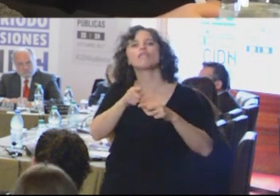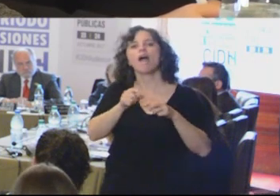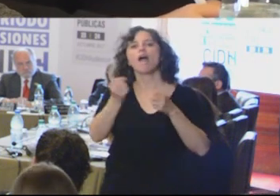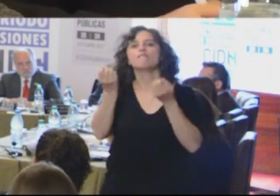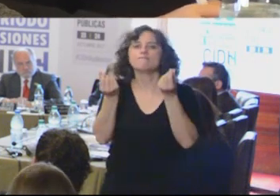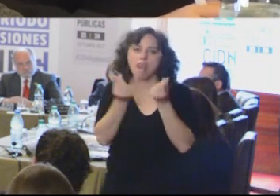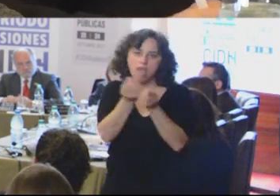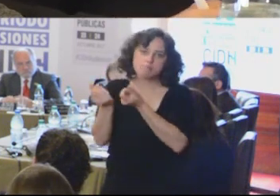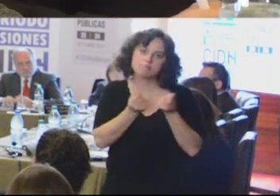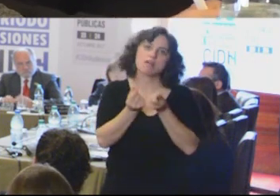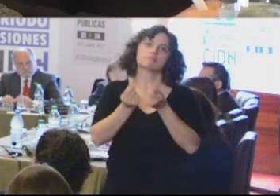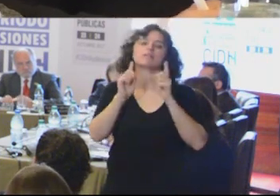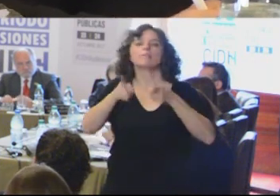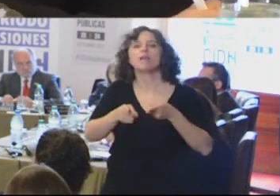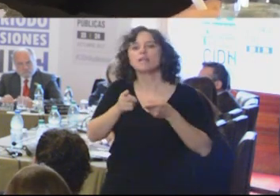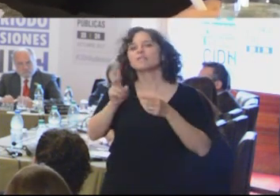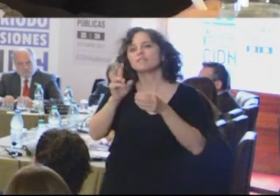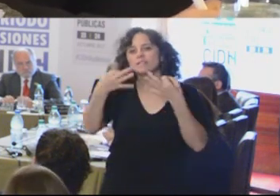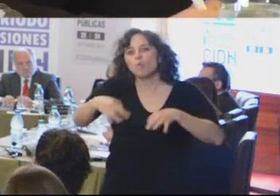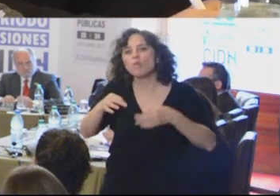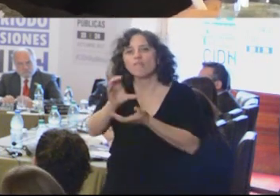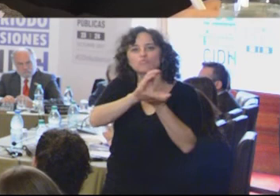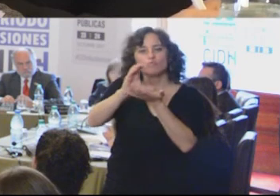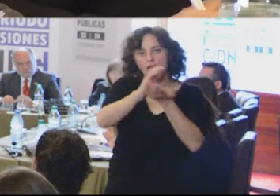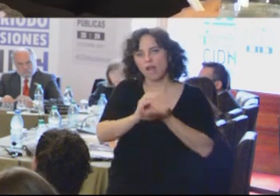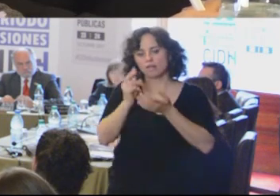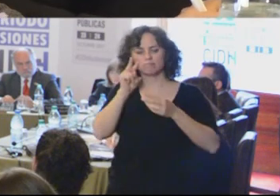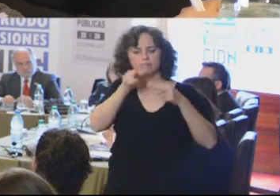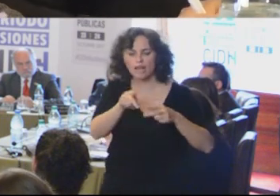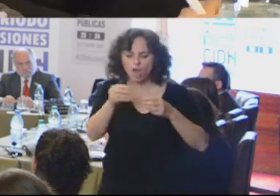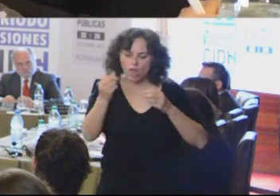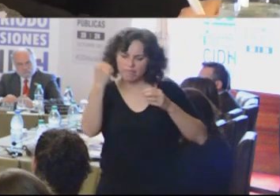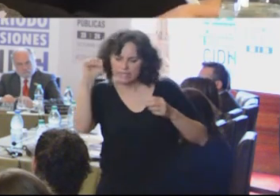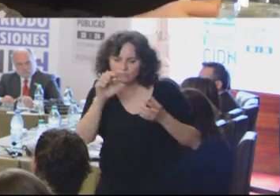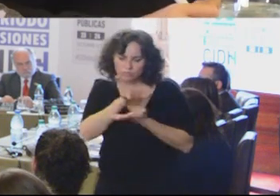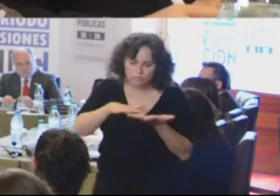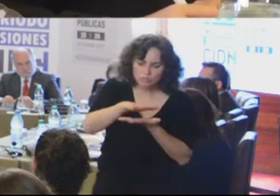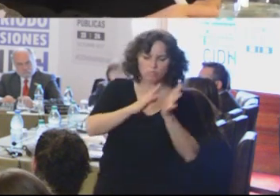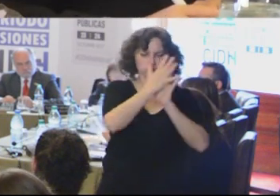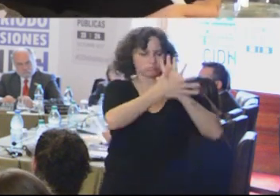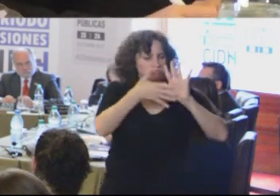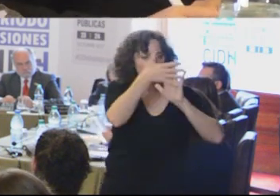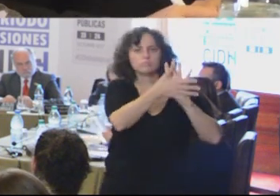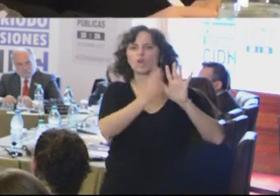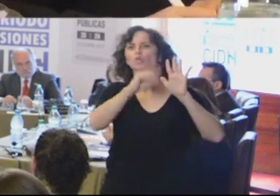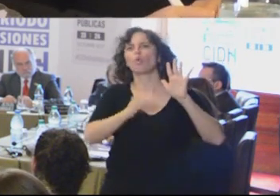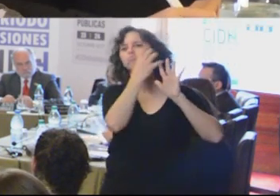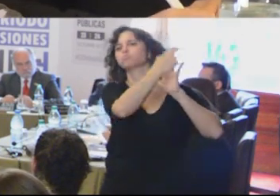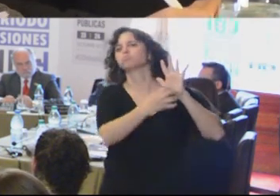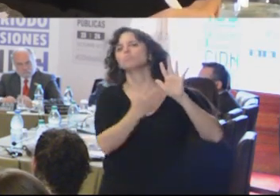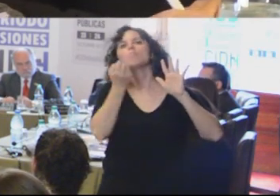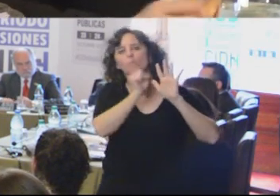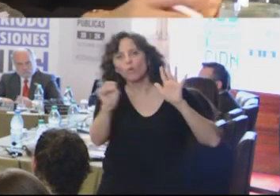delegada para la seguridad ciudadana que se focaliza en los delitos ocurridos en todo el territorio nacional en aras de facilitar